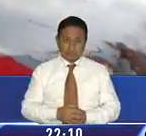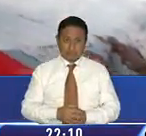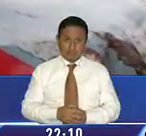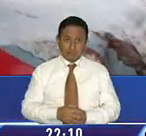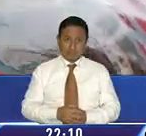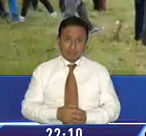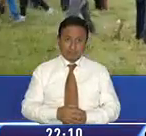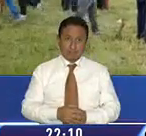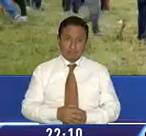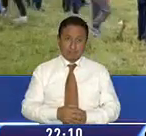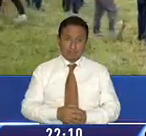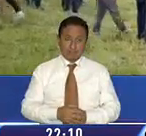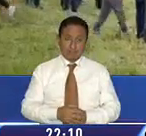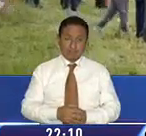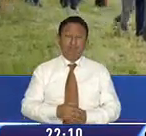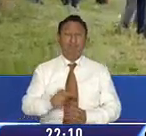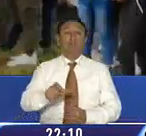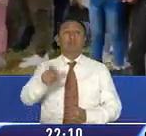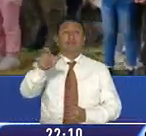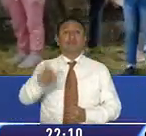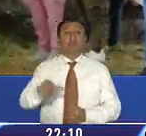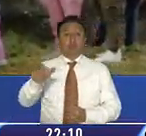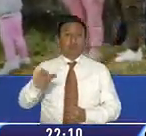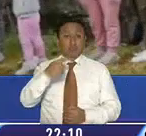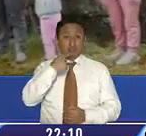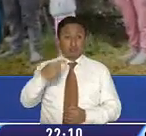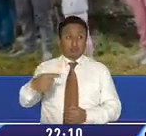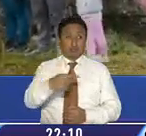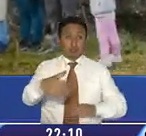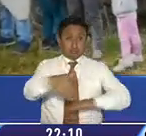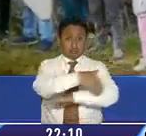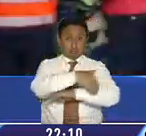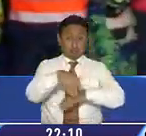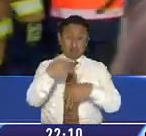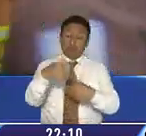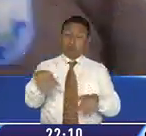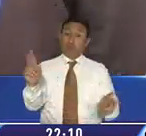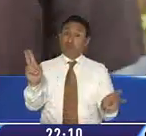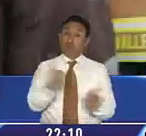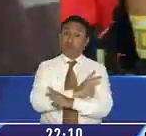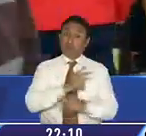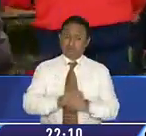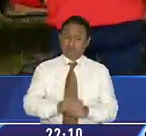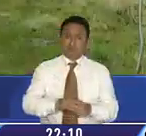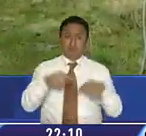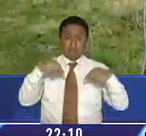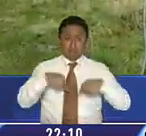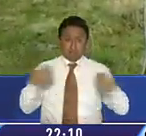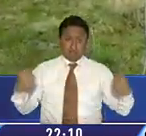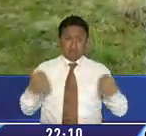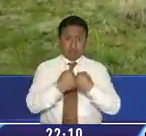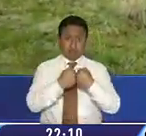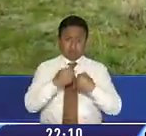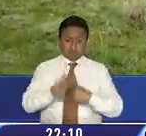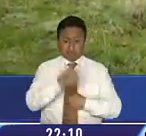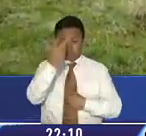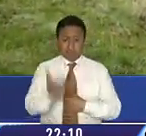respecto? Moradores asumen que esta vía es peligrosa y que los accidentes son